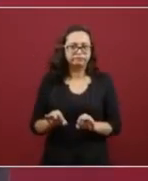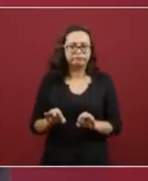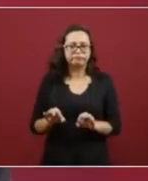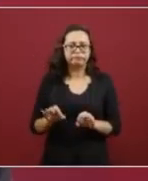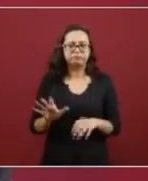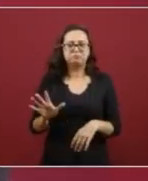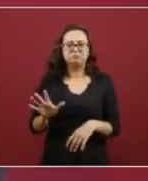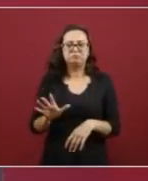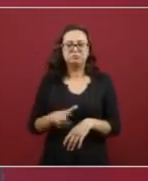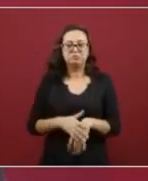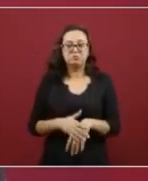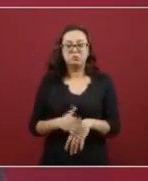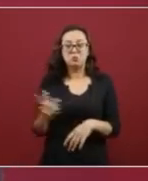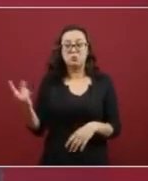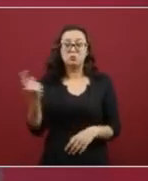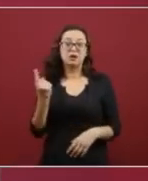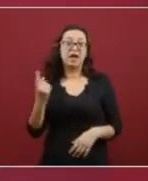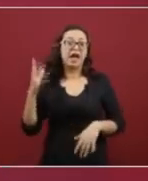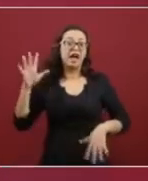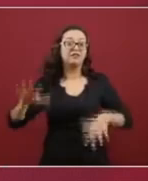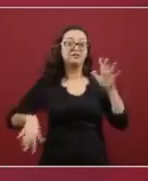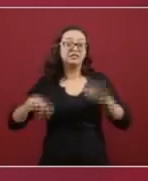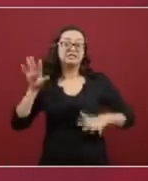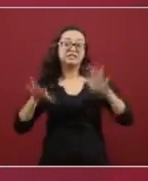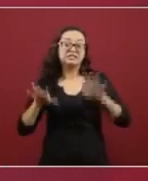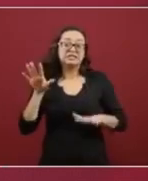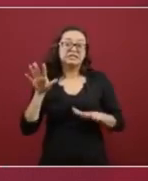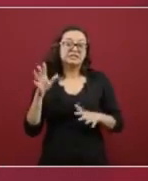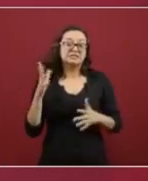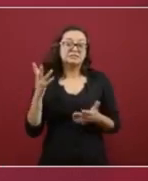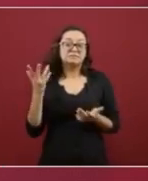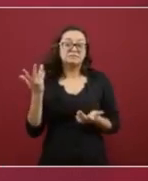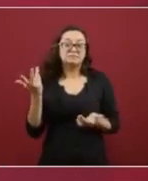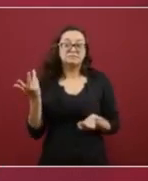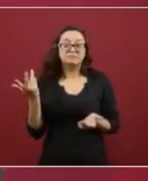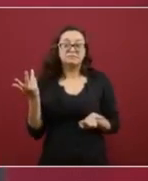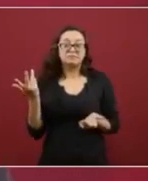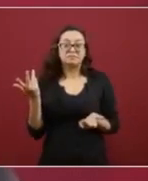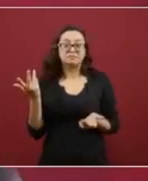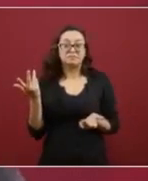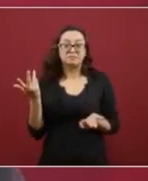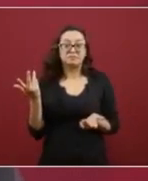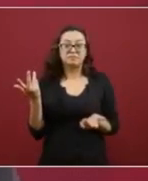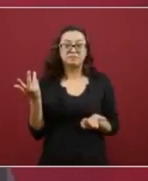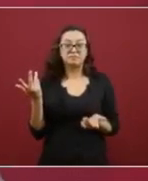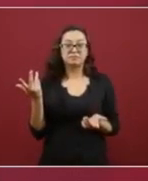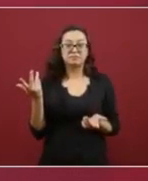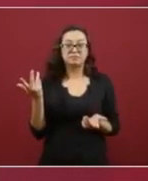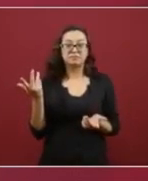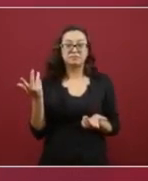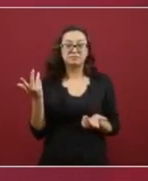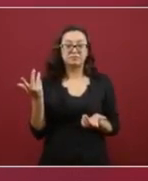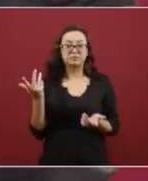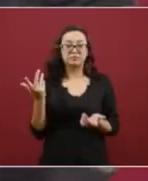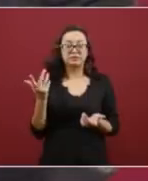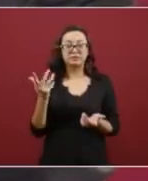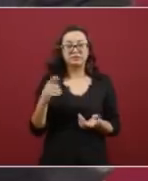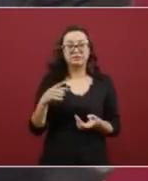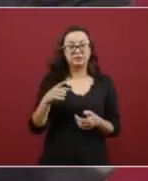una demanda es de que no se quiere que quede nada de